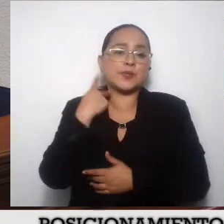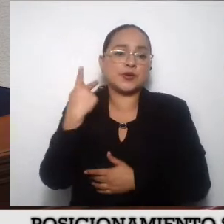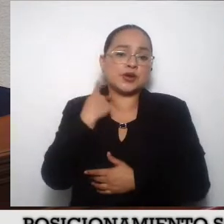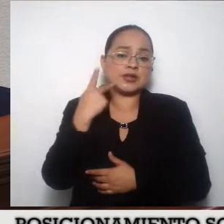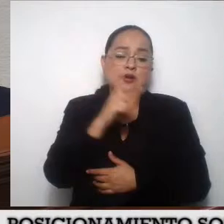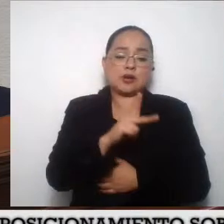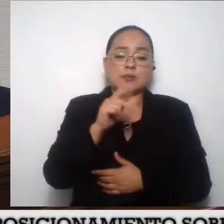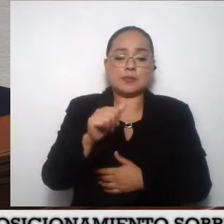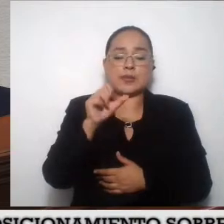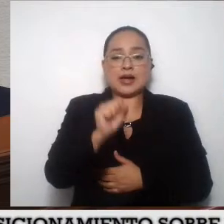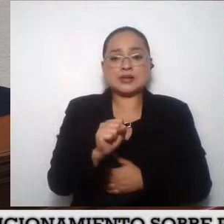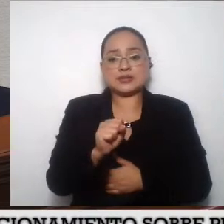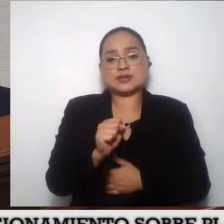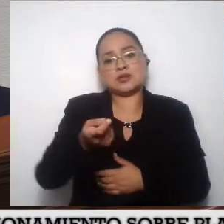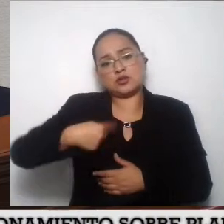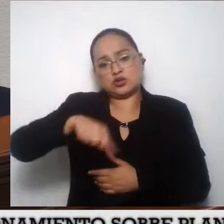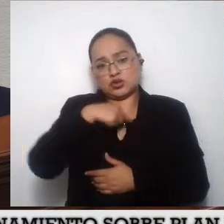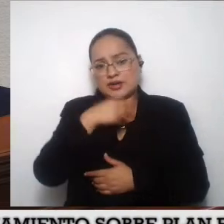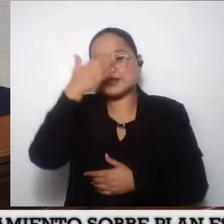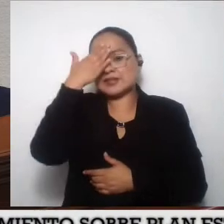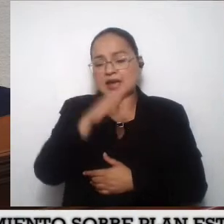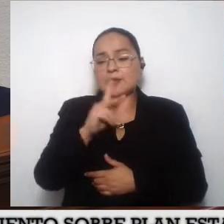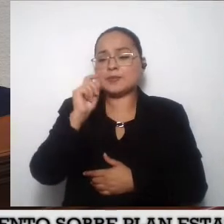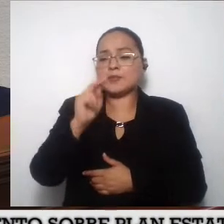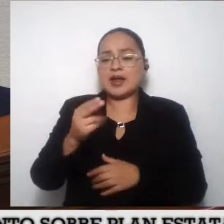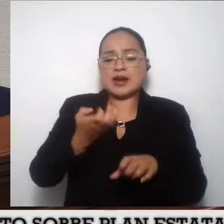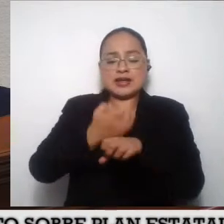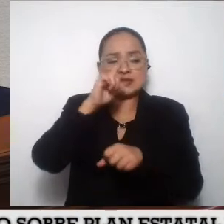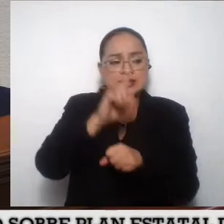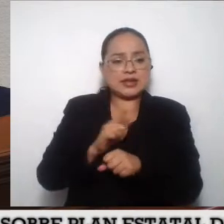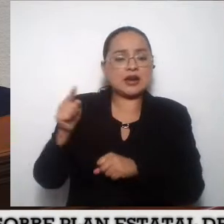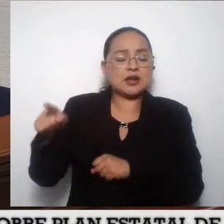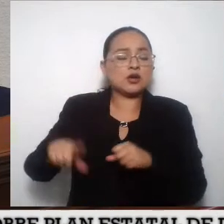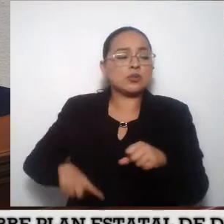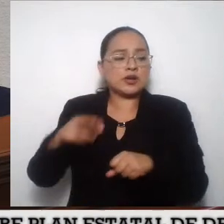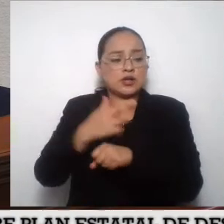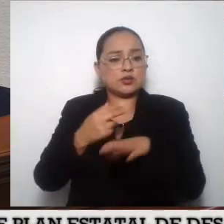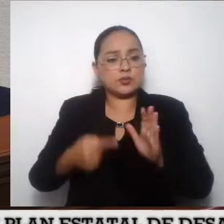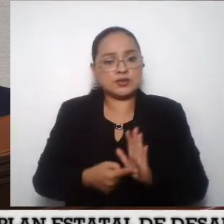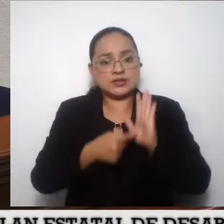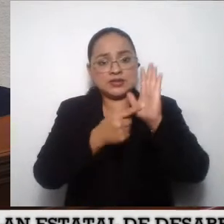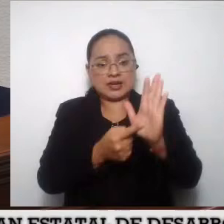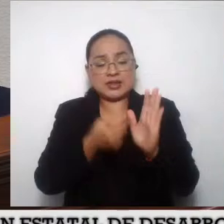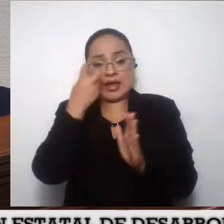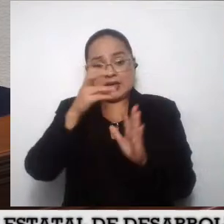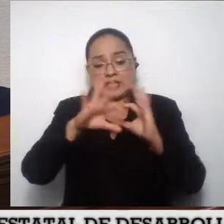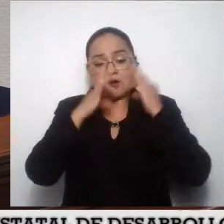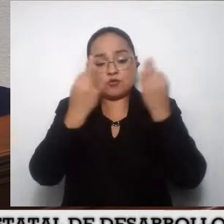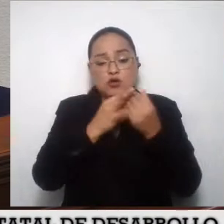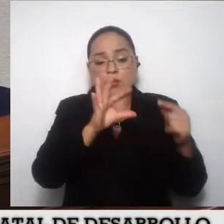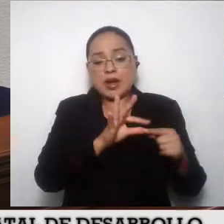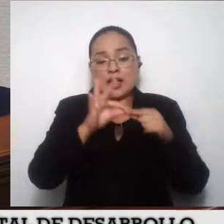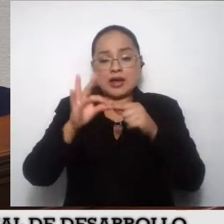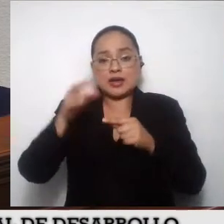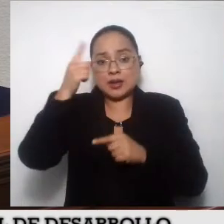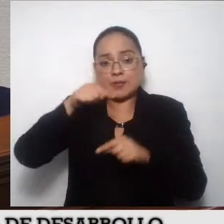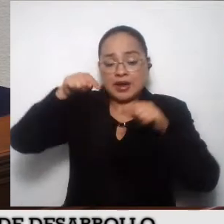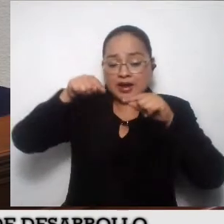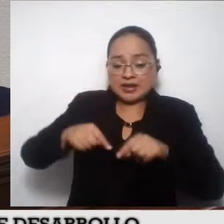Sinaloense, sabemos que el plan estatal presentado por nuestro gobernador es la ruta para llevar nuestra